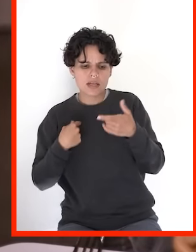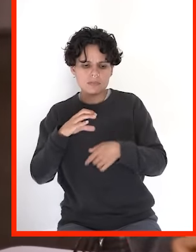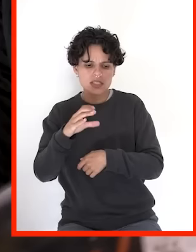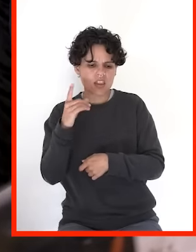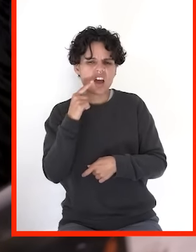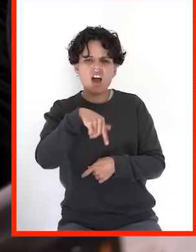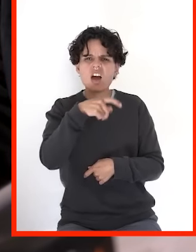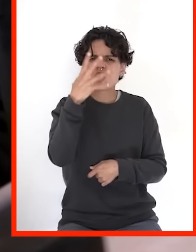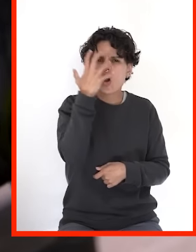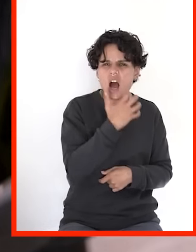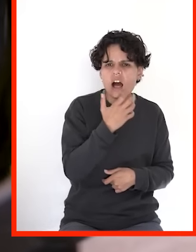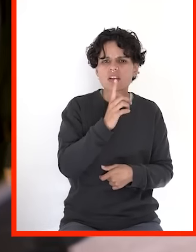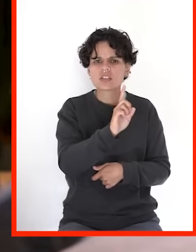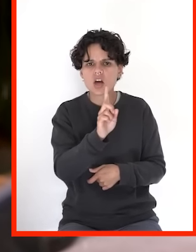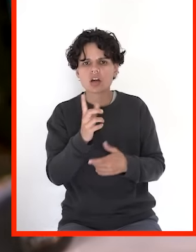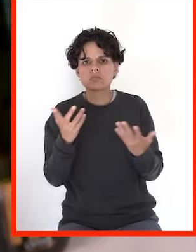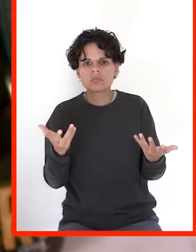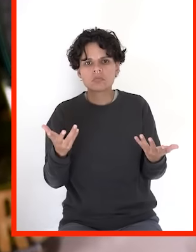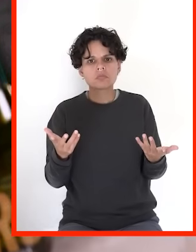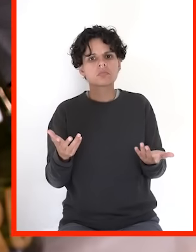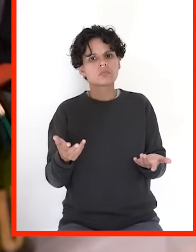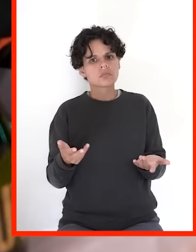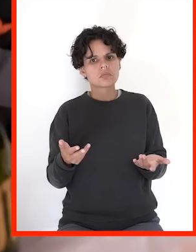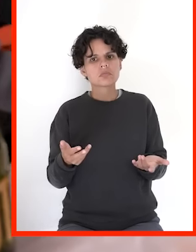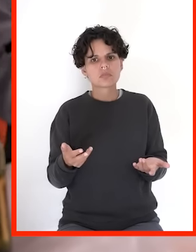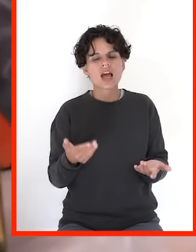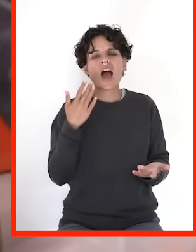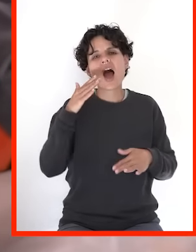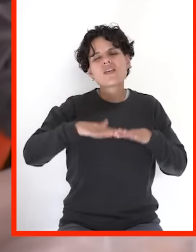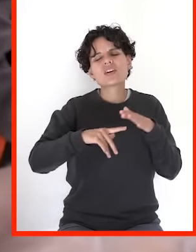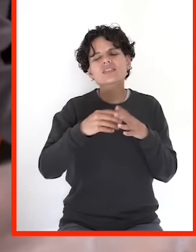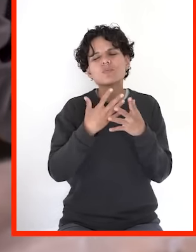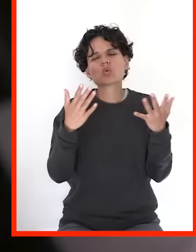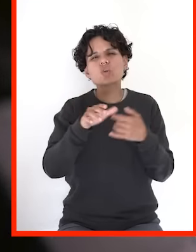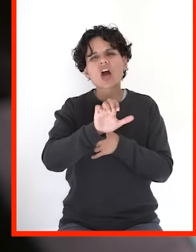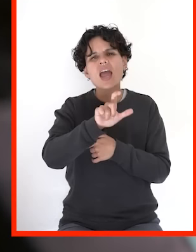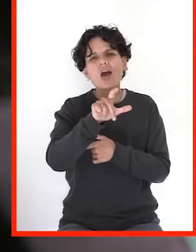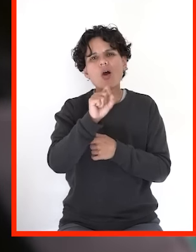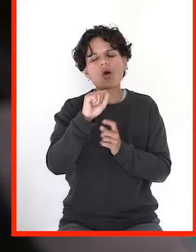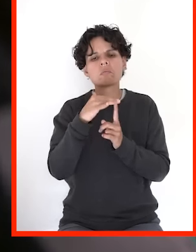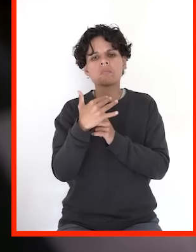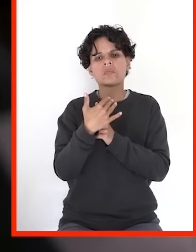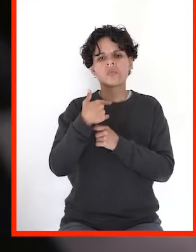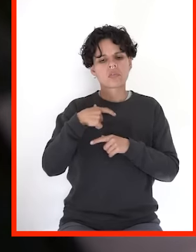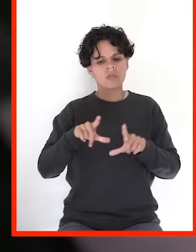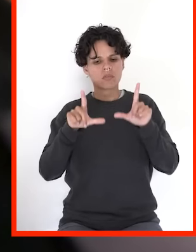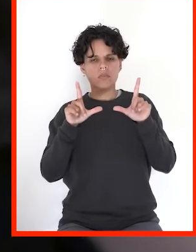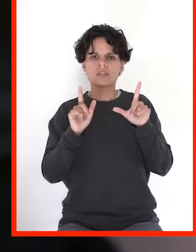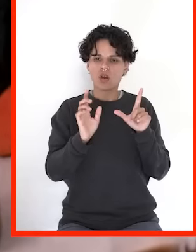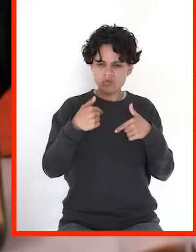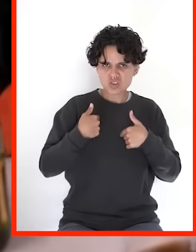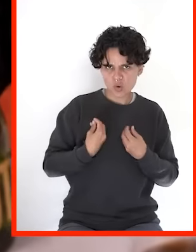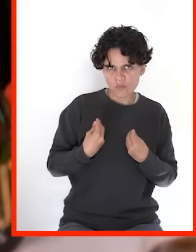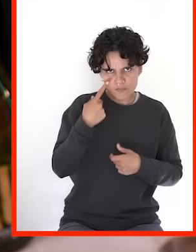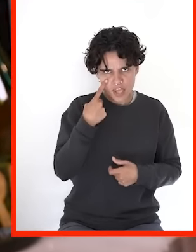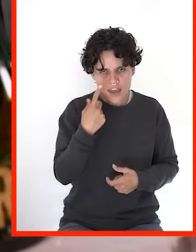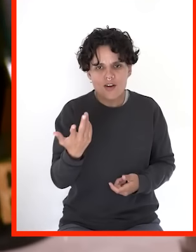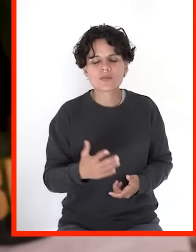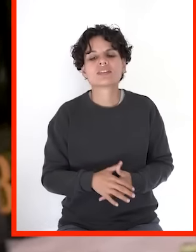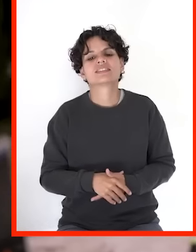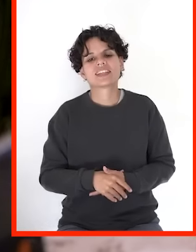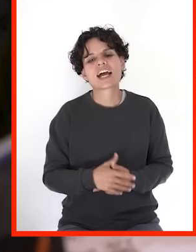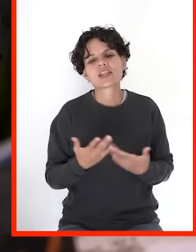En cambio, claro, en ustedes... Luego ahí están jugando, sí, a veces el ego te juega en contra. Uno es vivo, por hermano. Ah.